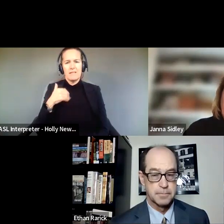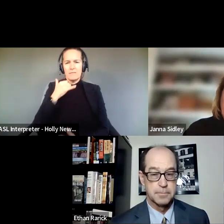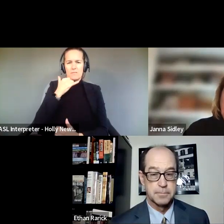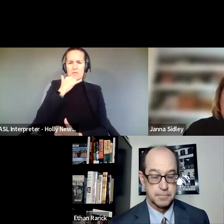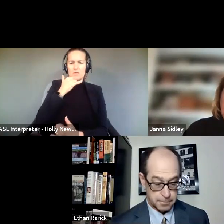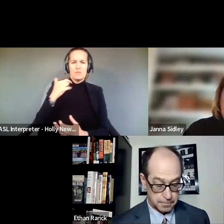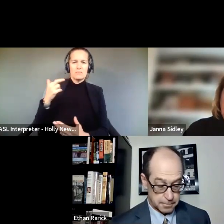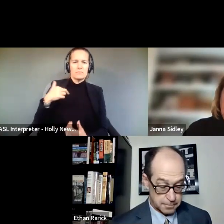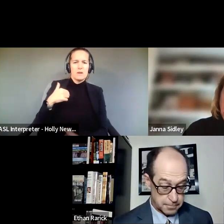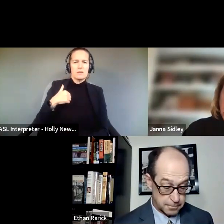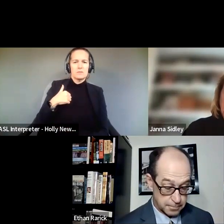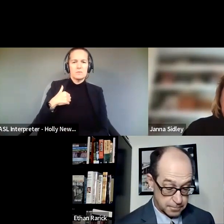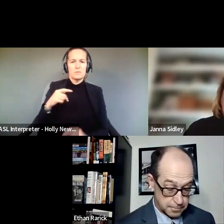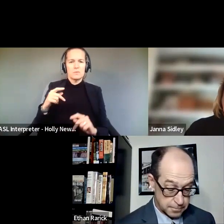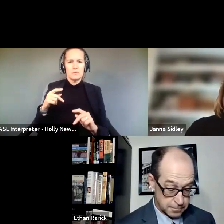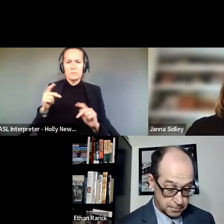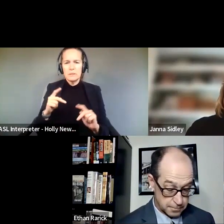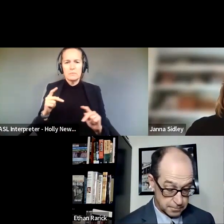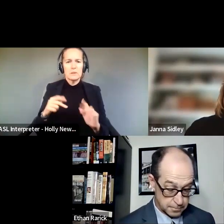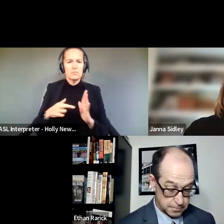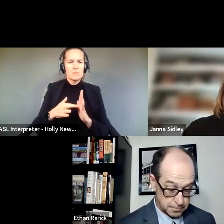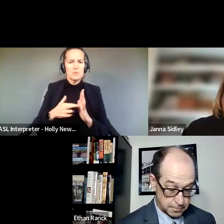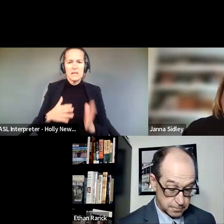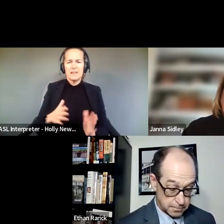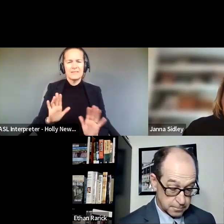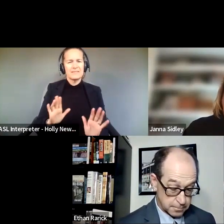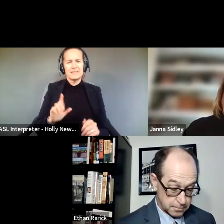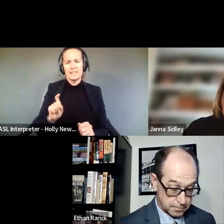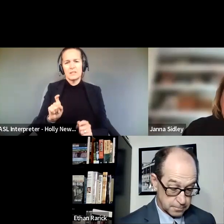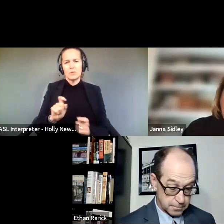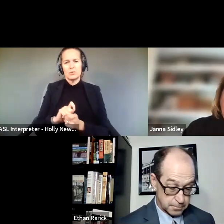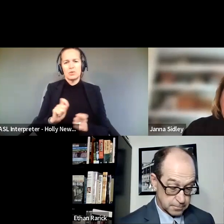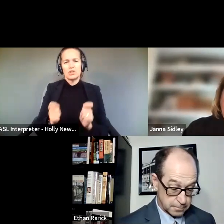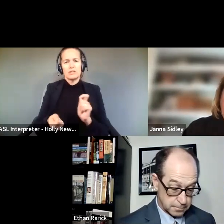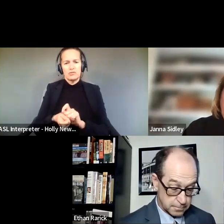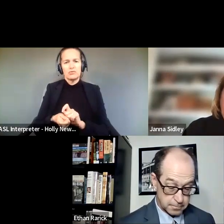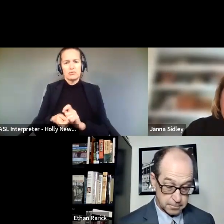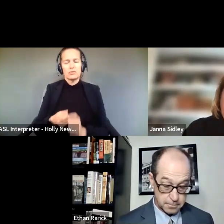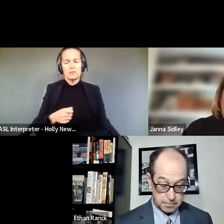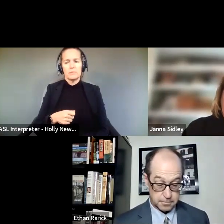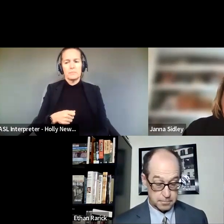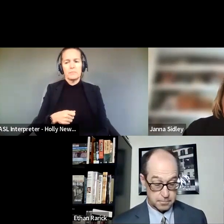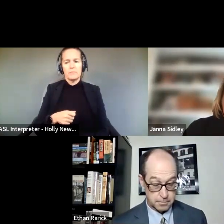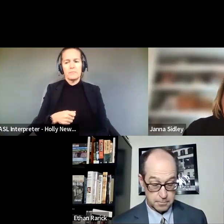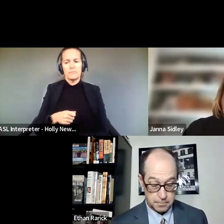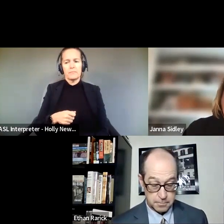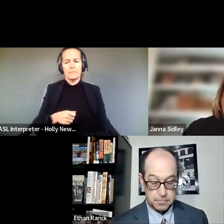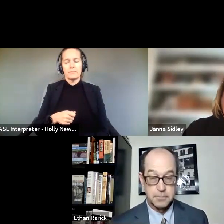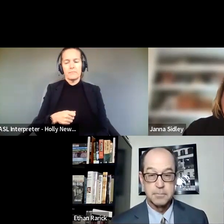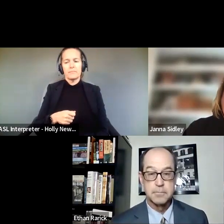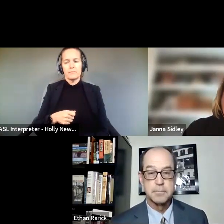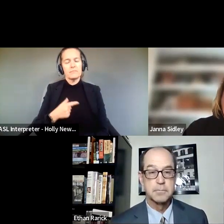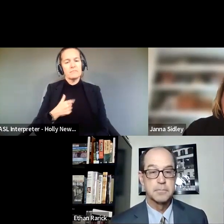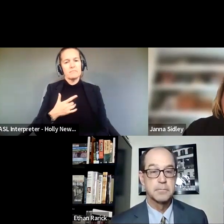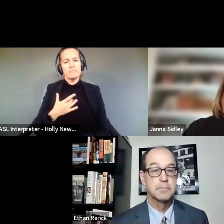tiene que cambiar. Y yo creo que solo ustedes, el grupo de legisladores, nos puede ayudar con eso. Necesitamos que la